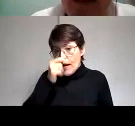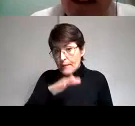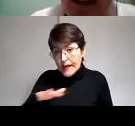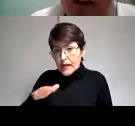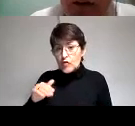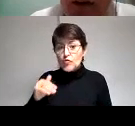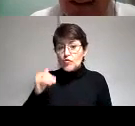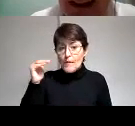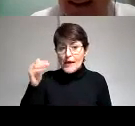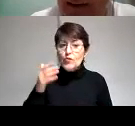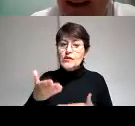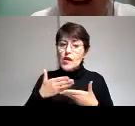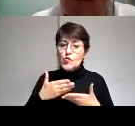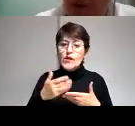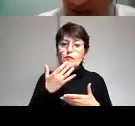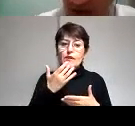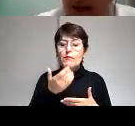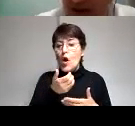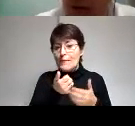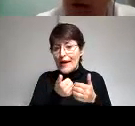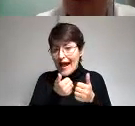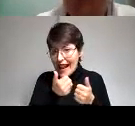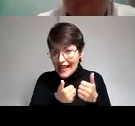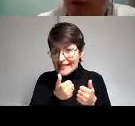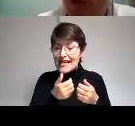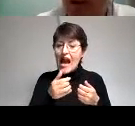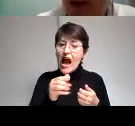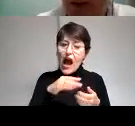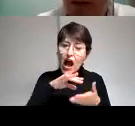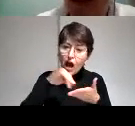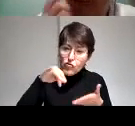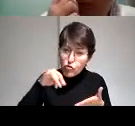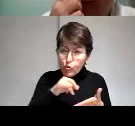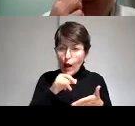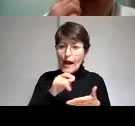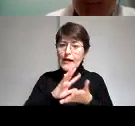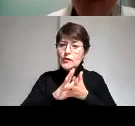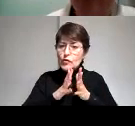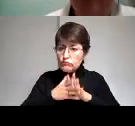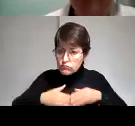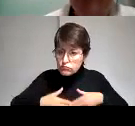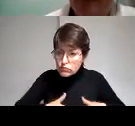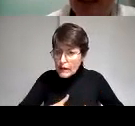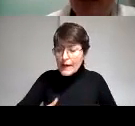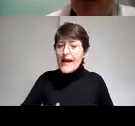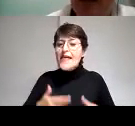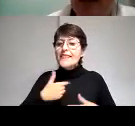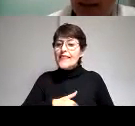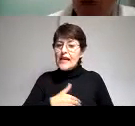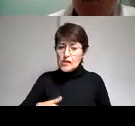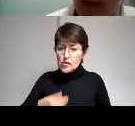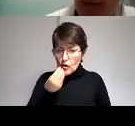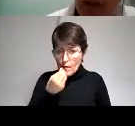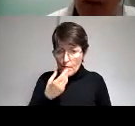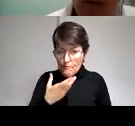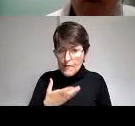ayudan a degradar los azúcares de la leche materna y también los hidratos de carbono próximos a la microbiota, por lo tanto permiten alimentarse de